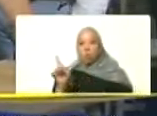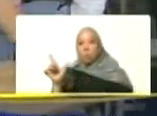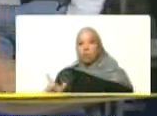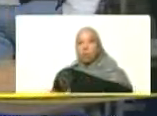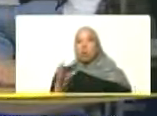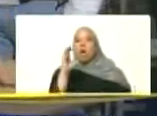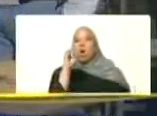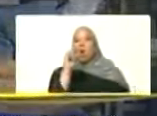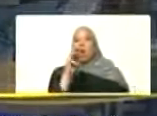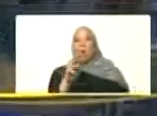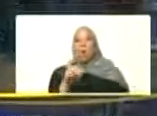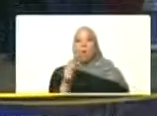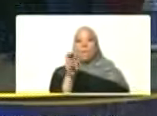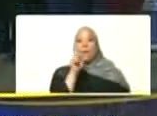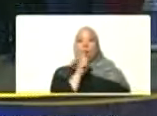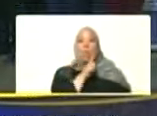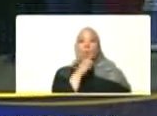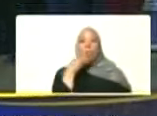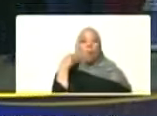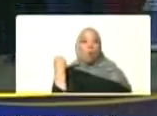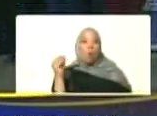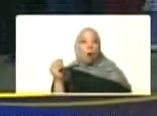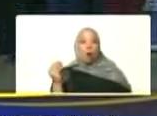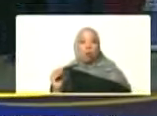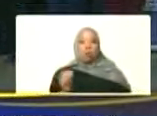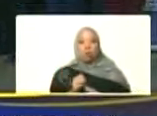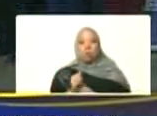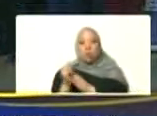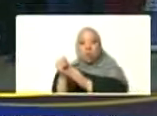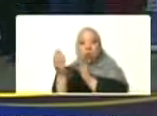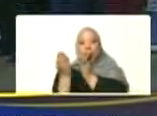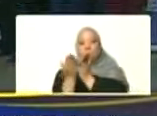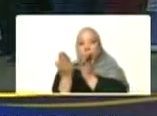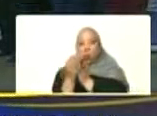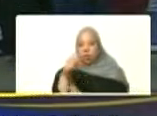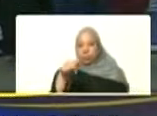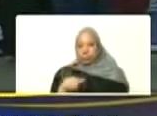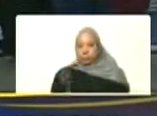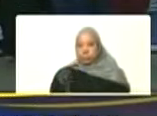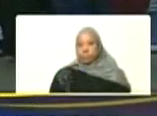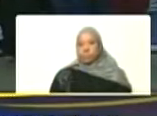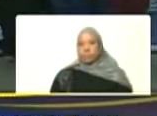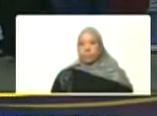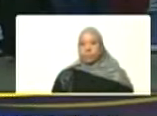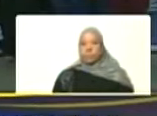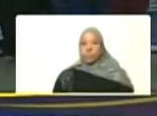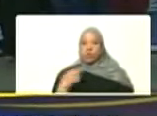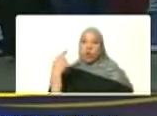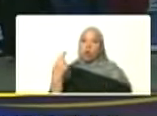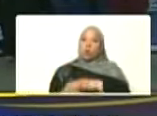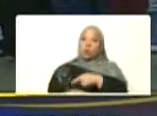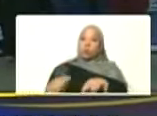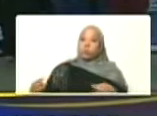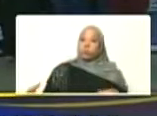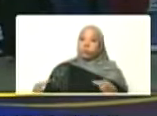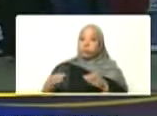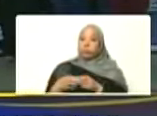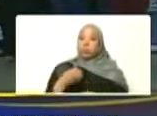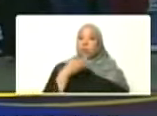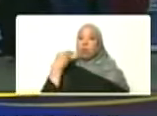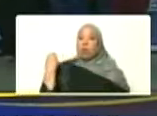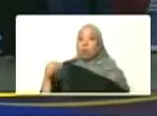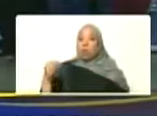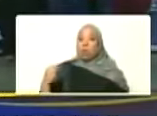tú, mi presidente, aquí está un muchacho joven que es líder en esta escuela y que, bueno, en reunión con todo este poco de jóvenes aquí de la